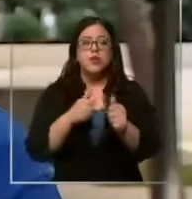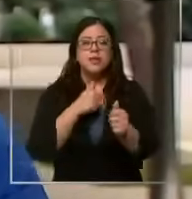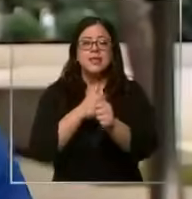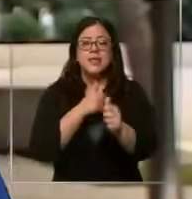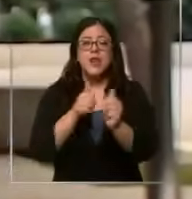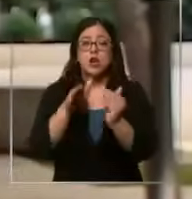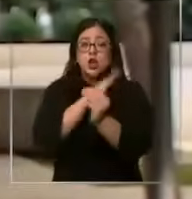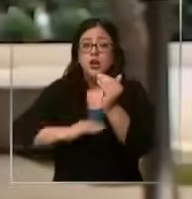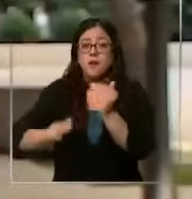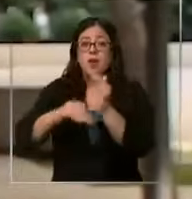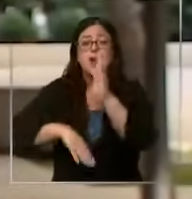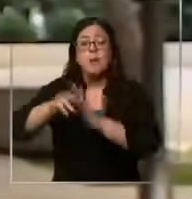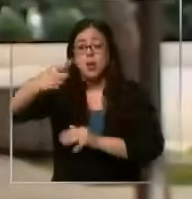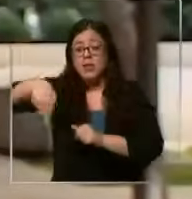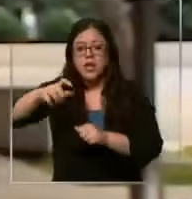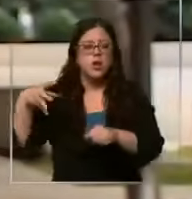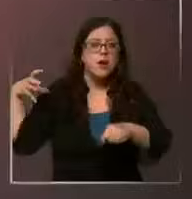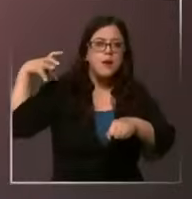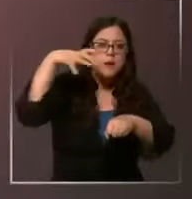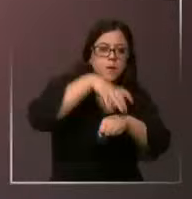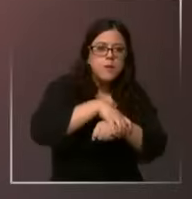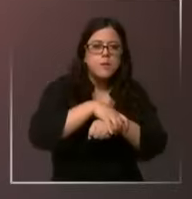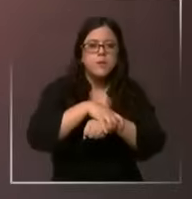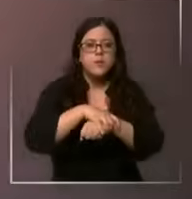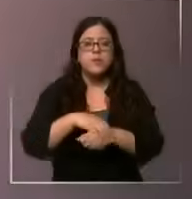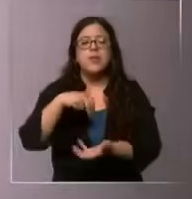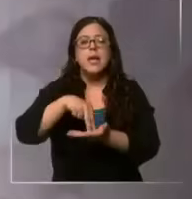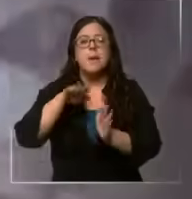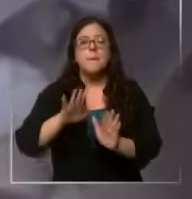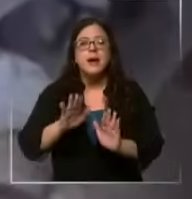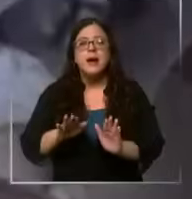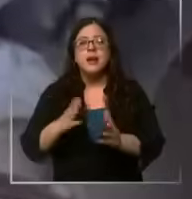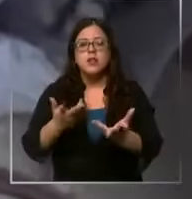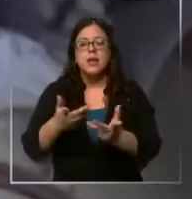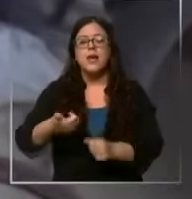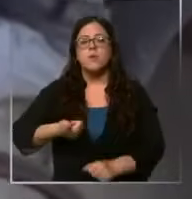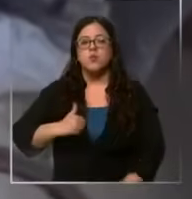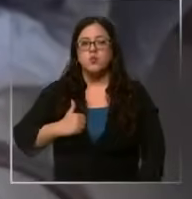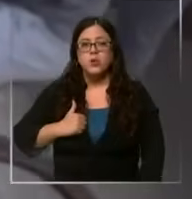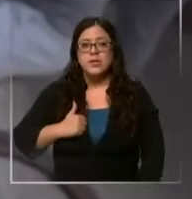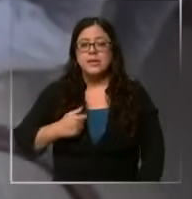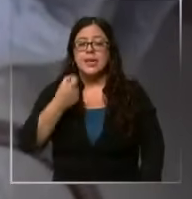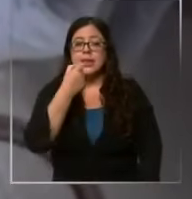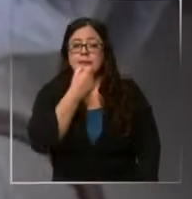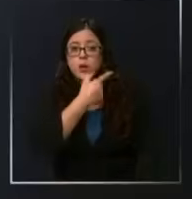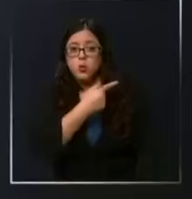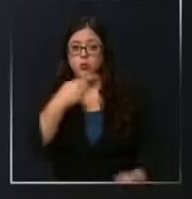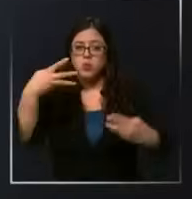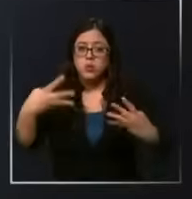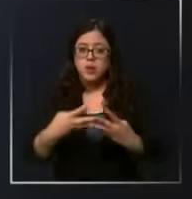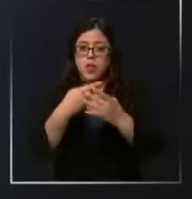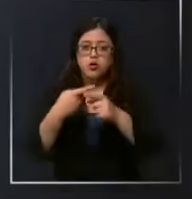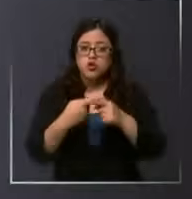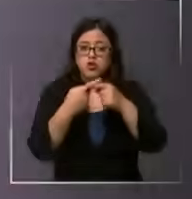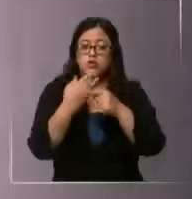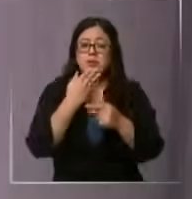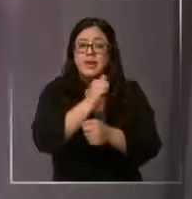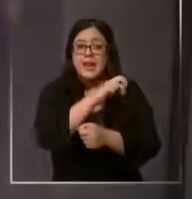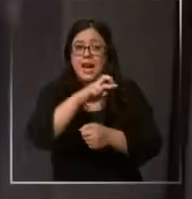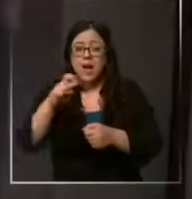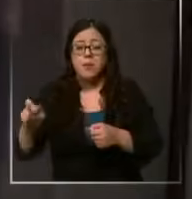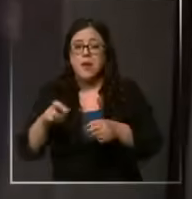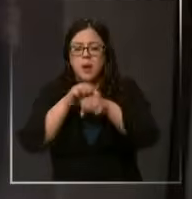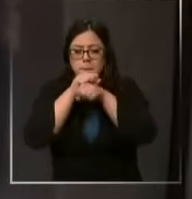barrio. Muchas veces los vecinos son los que atrapan a los delincuentes. A la espera de que lleguen las policías, las denuncias en redes sociales y en aplicaciones